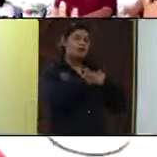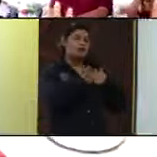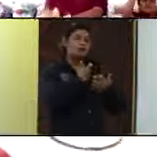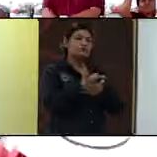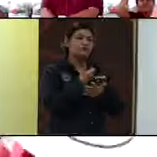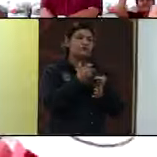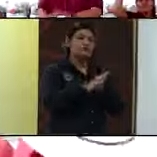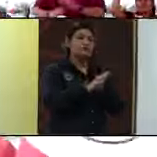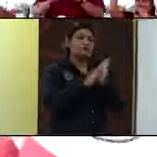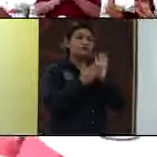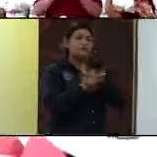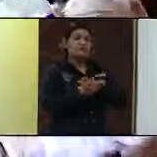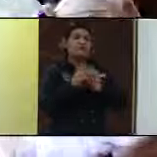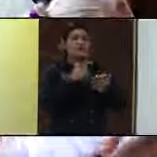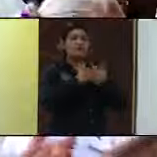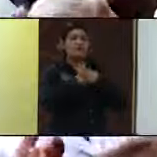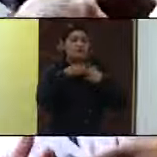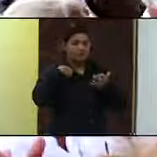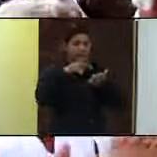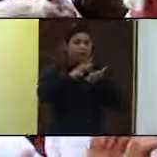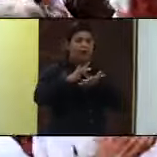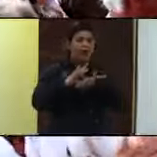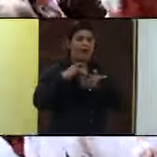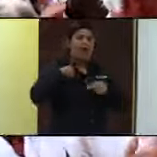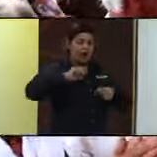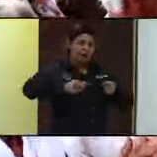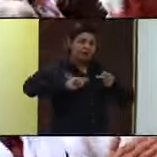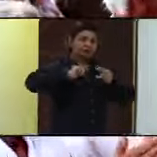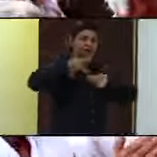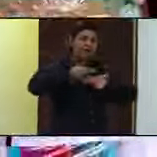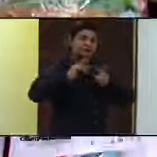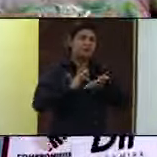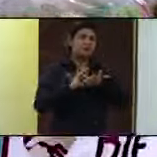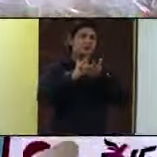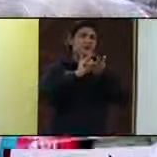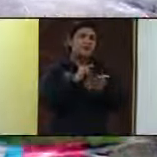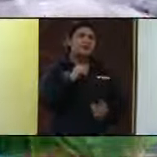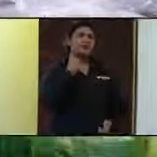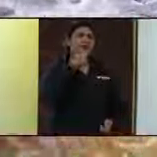paga, y ustedes nos apoyaron y ahora nosotros los apoyamos a ustedes.